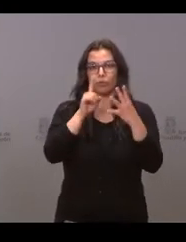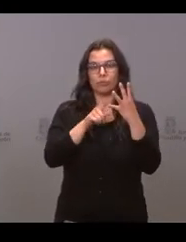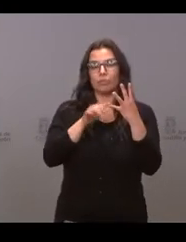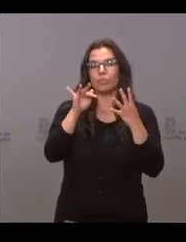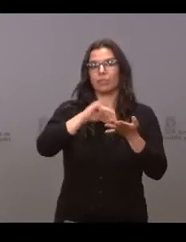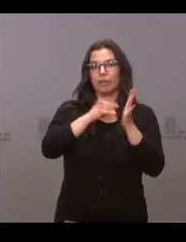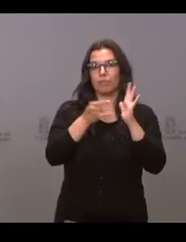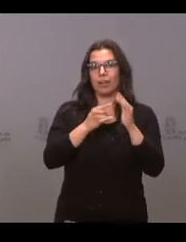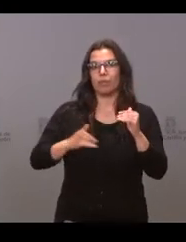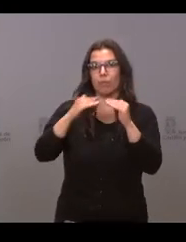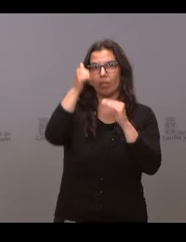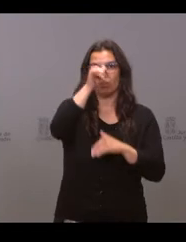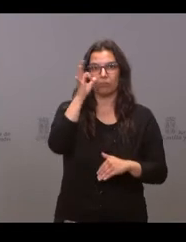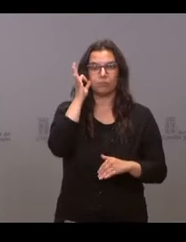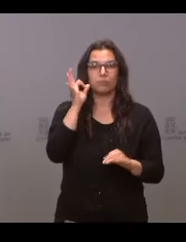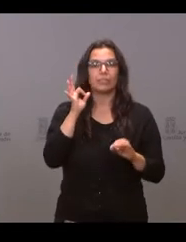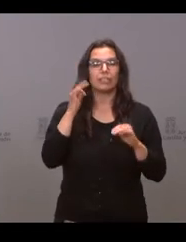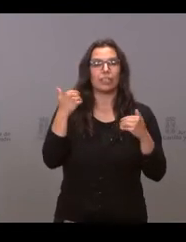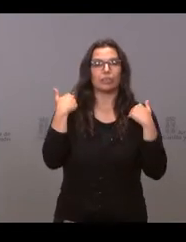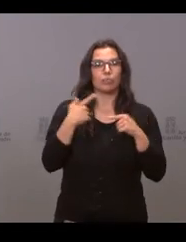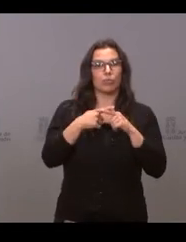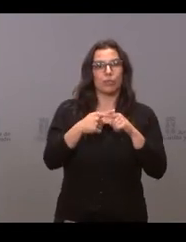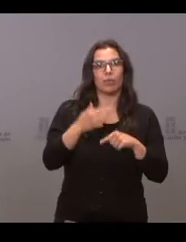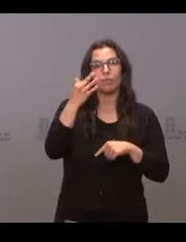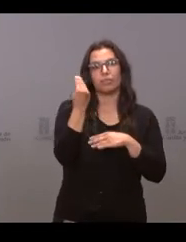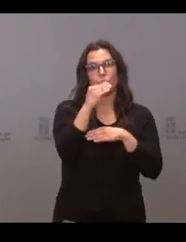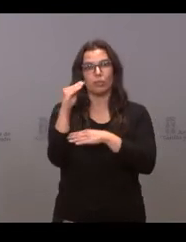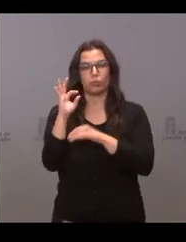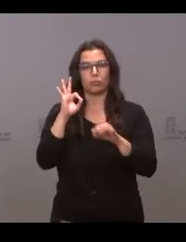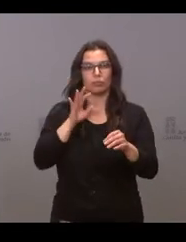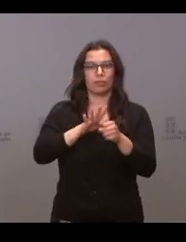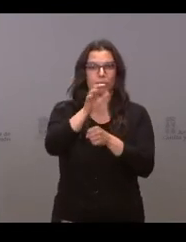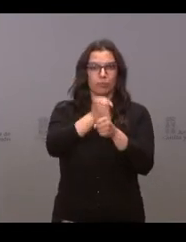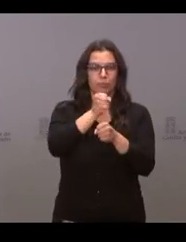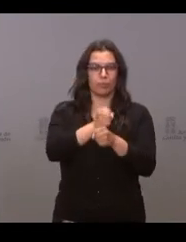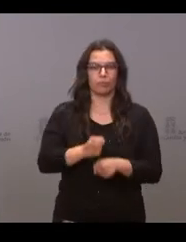plan de igualdad de género corresponsabilidad y juventud en el empleo